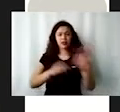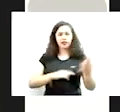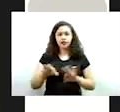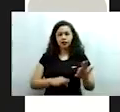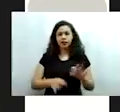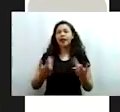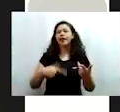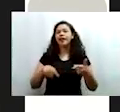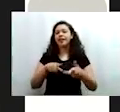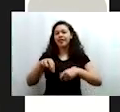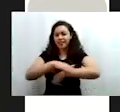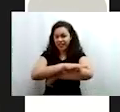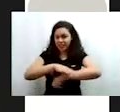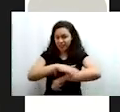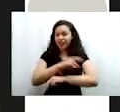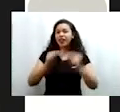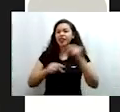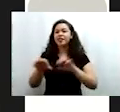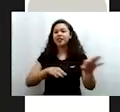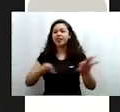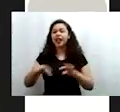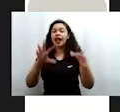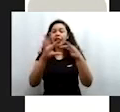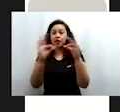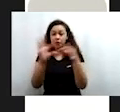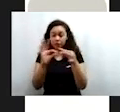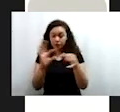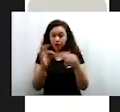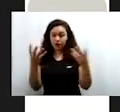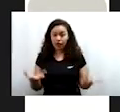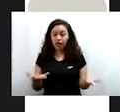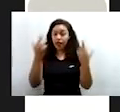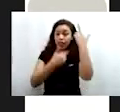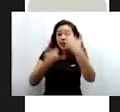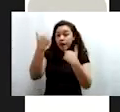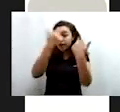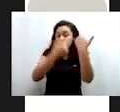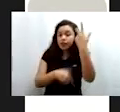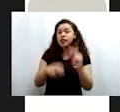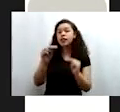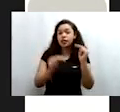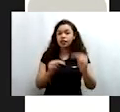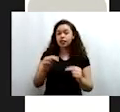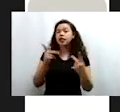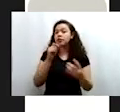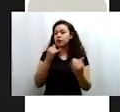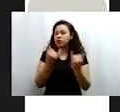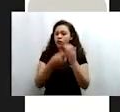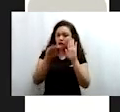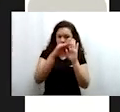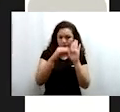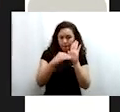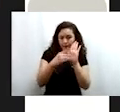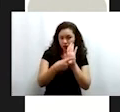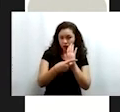diseño de puesto, descripción de puestos y el análisis de puesto y los métodos que de alguna